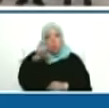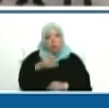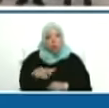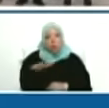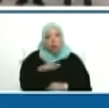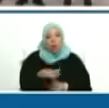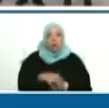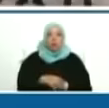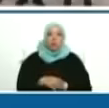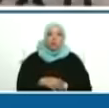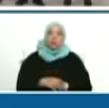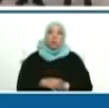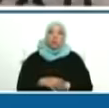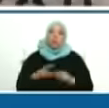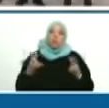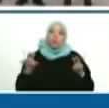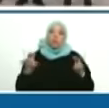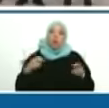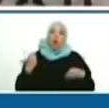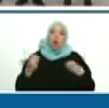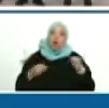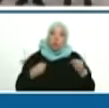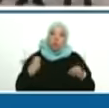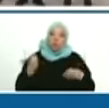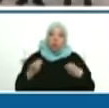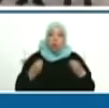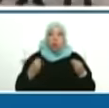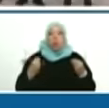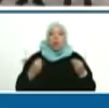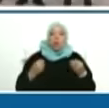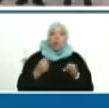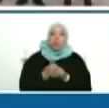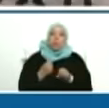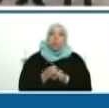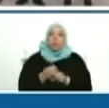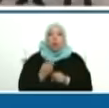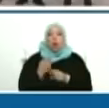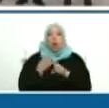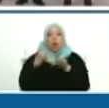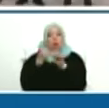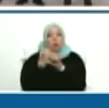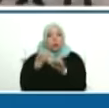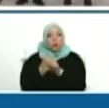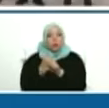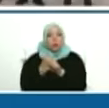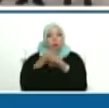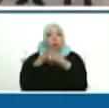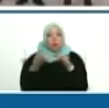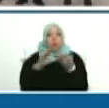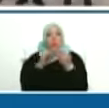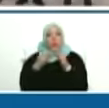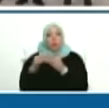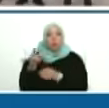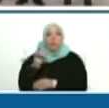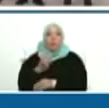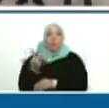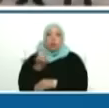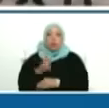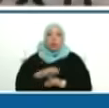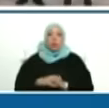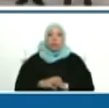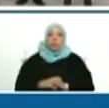Popular, innovando, creando. Estos parques ecológicos hay que multiplicarlos en todas las comunidades del país. Hay